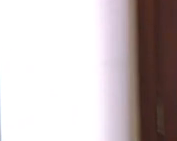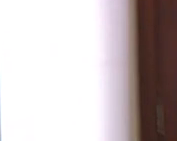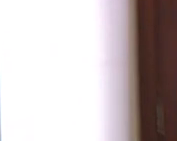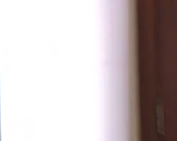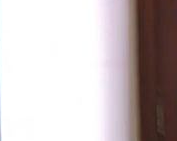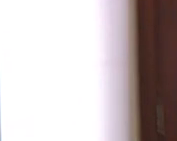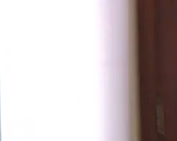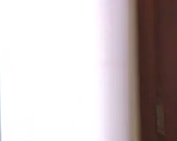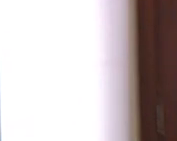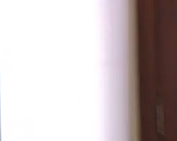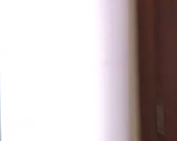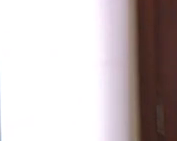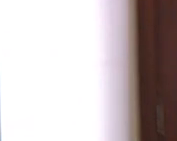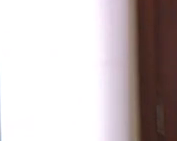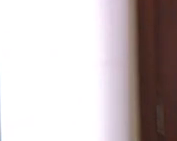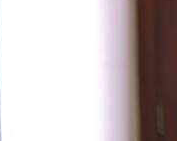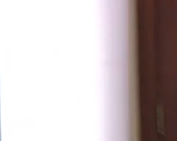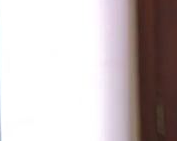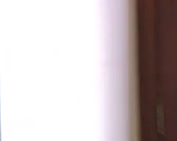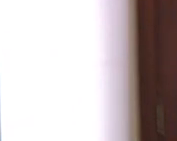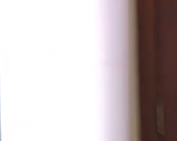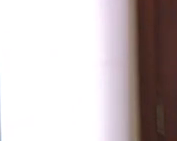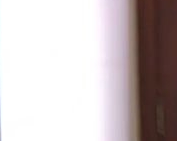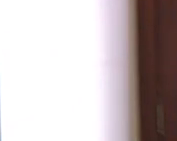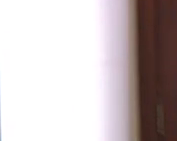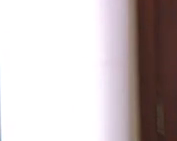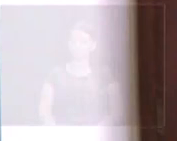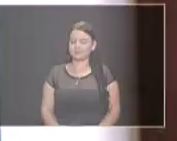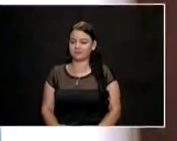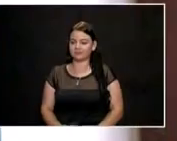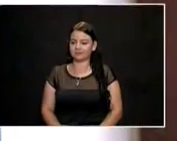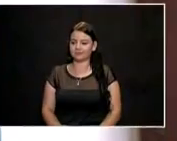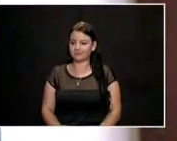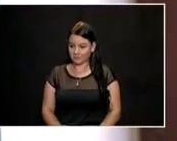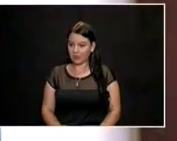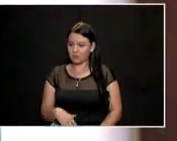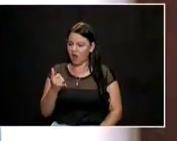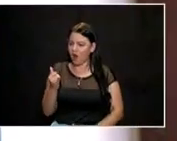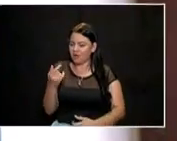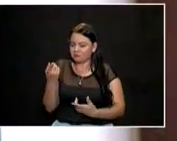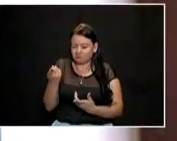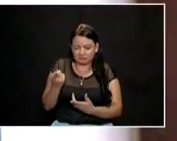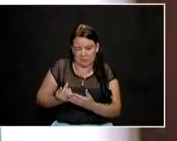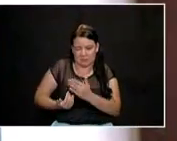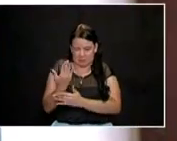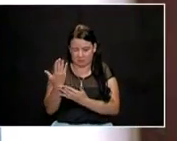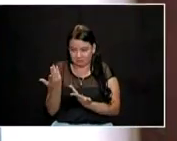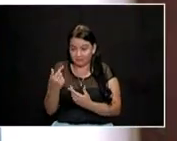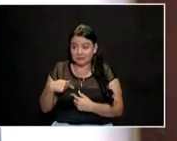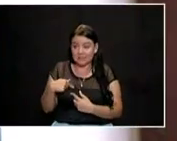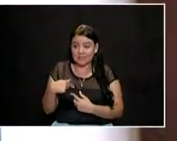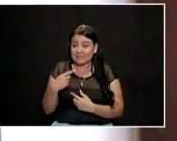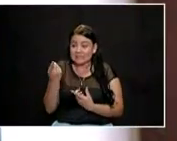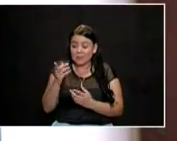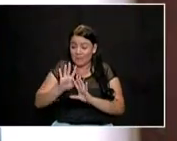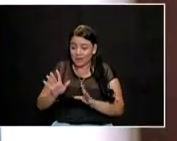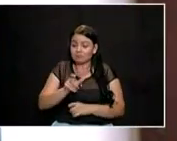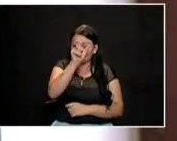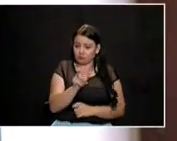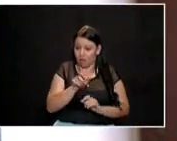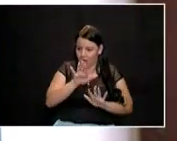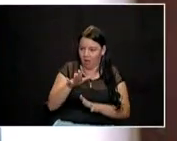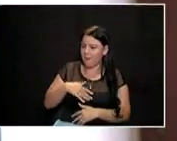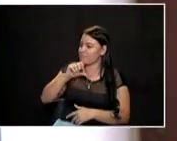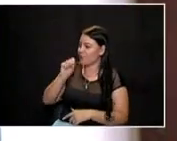vamos a ver cómo les va preguntando en 20 segundos, que tampoco es fácil. Tampoco es fácil. Antes de eso, les digo, ya la